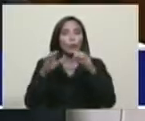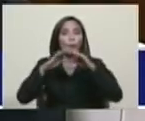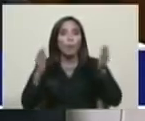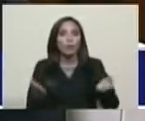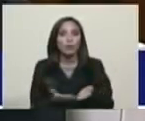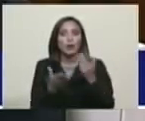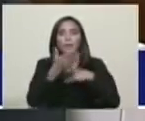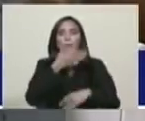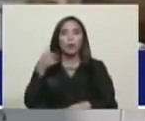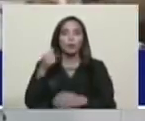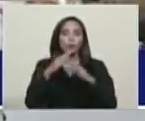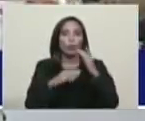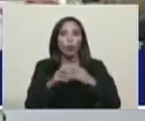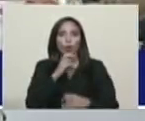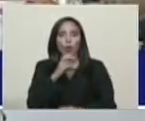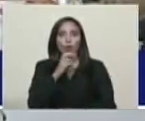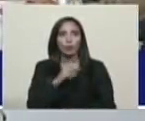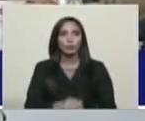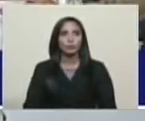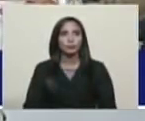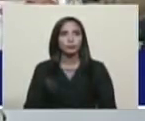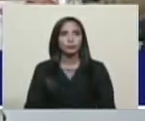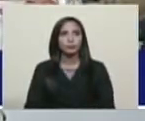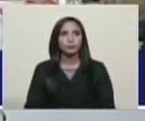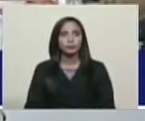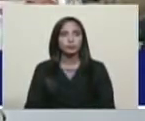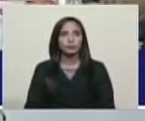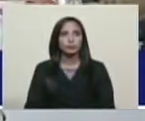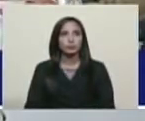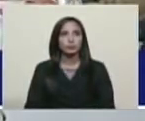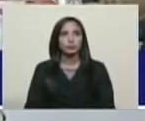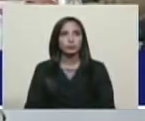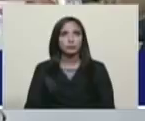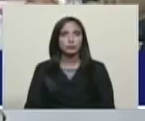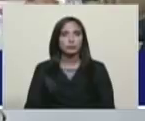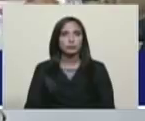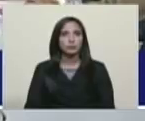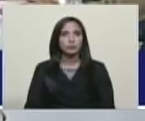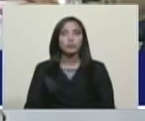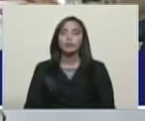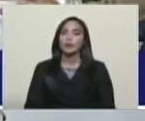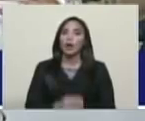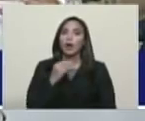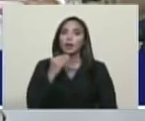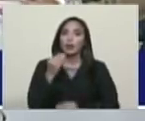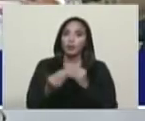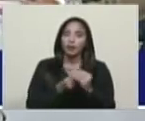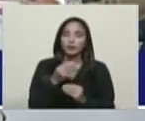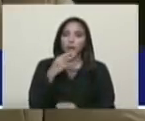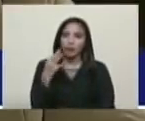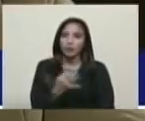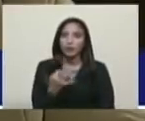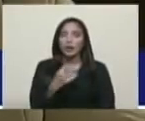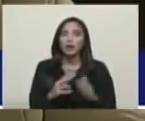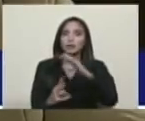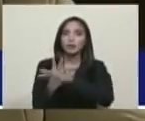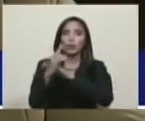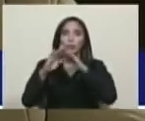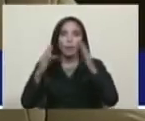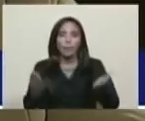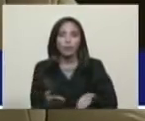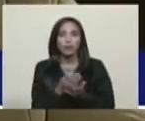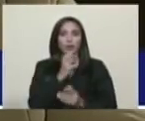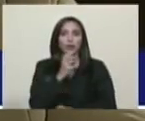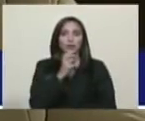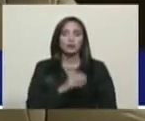Yo creo que pudiera ser, no es la expresión correcta. Lo que va a ser la segunda reserva mundial de